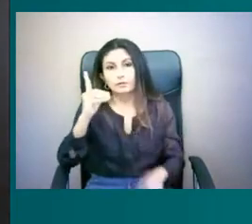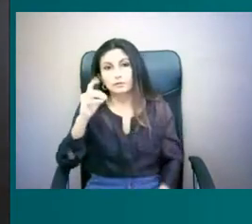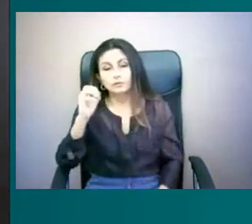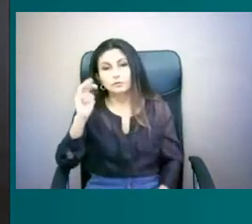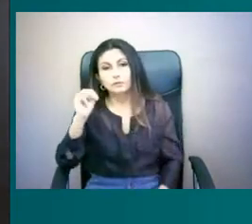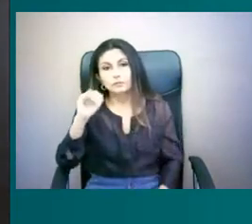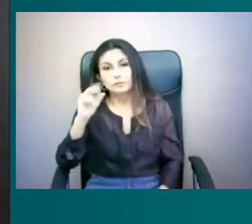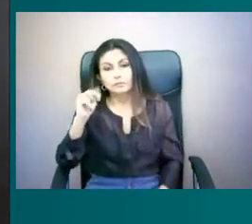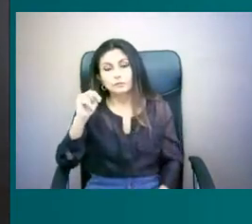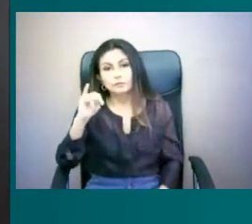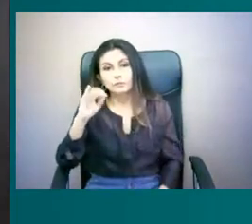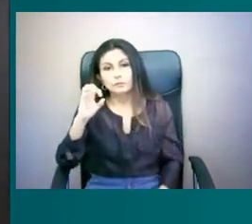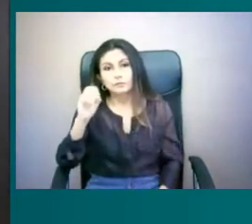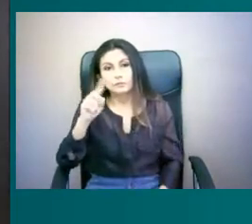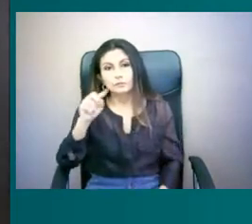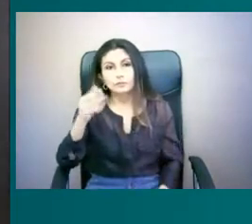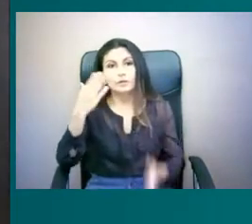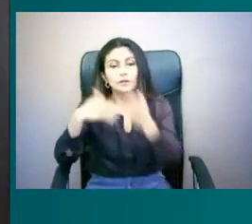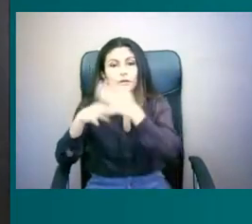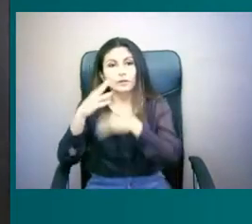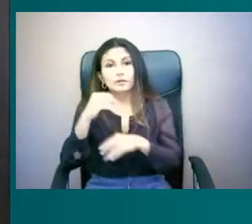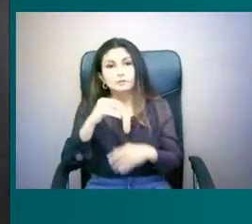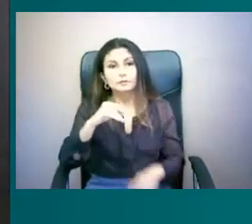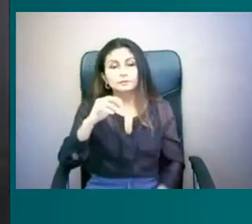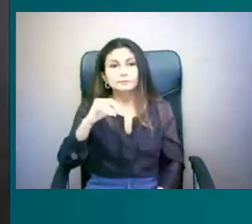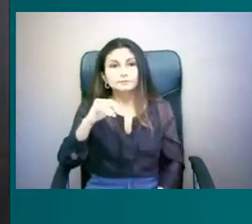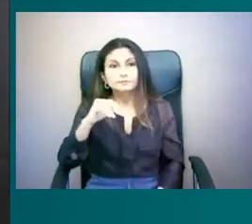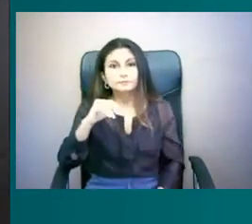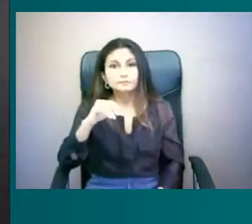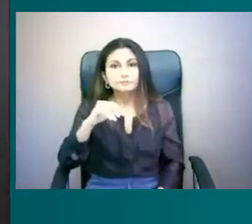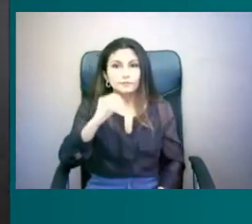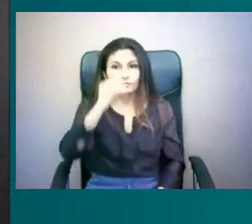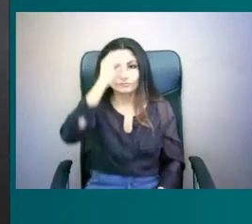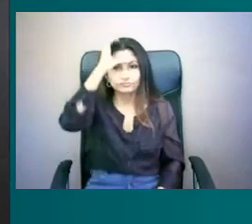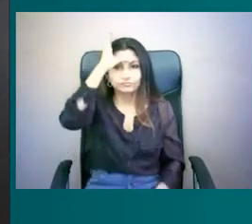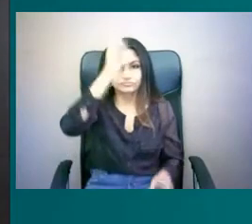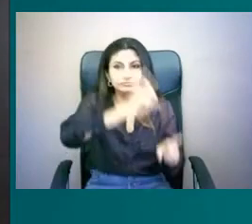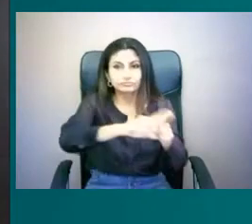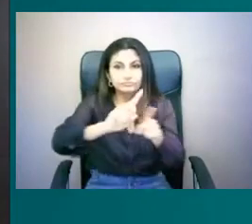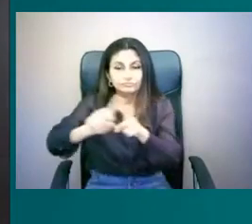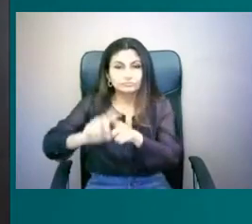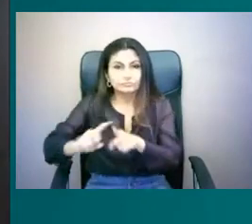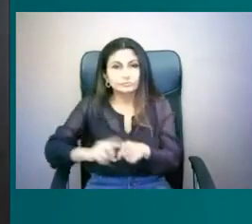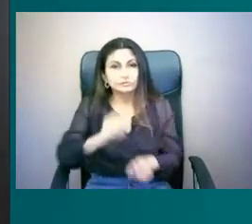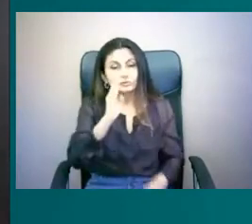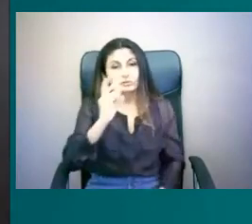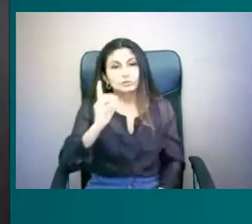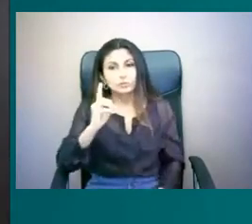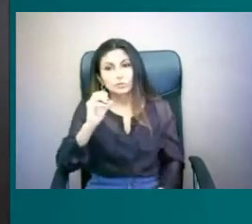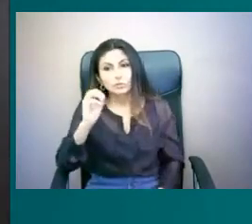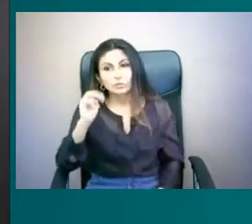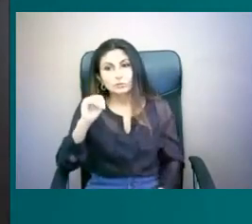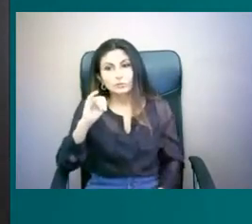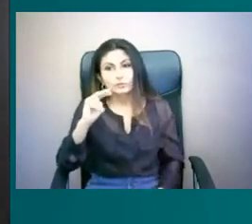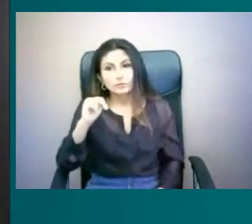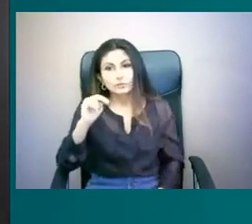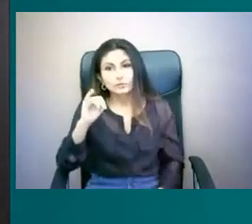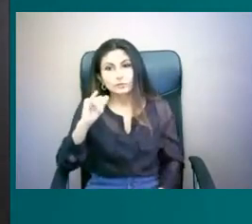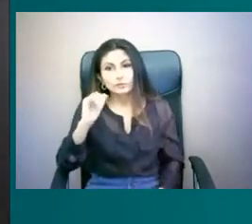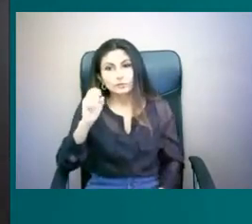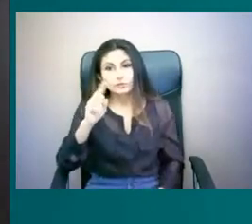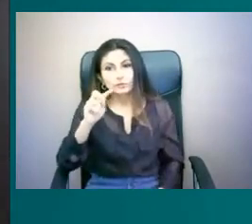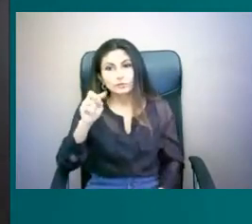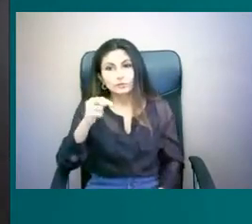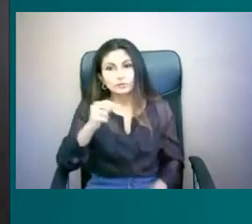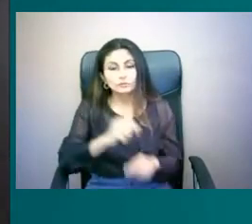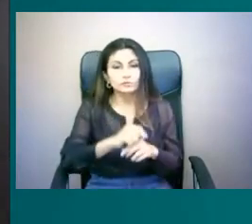familiarizados con el PMBOK de su edición sexta, que pues las áreas de conocimiento se trasladan a ser dominios, no son exactamente lo mismo, es un enfoque y una claridad